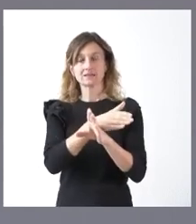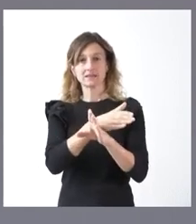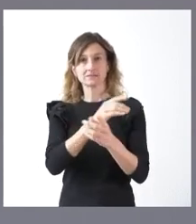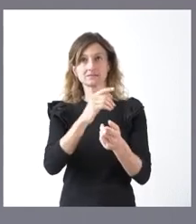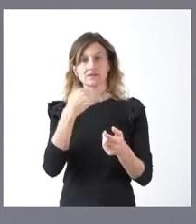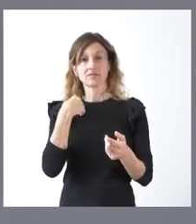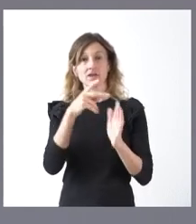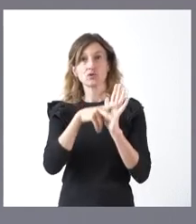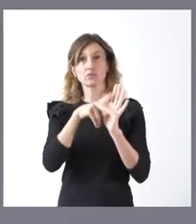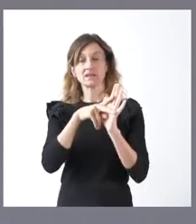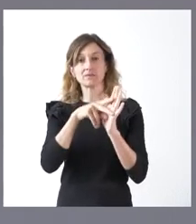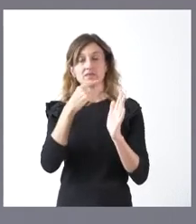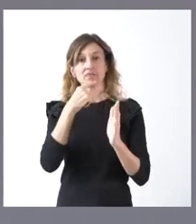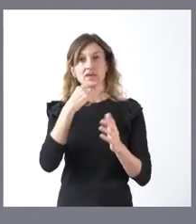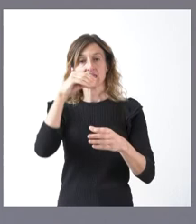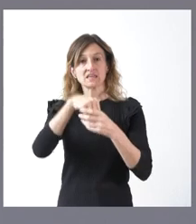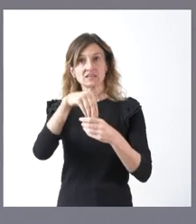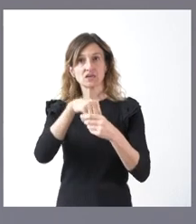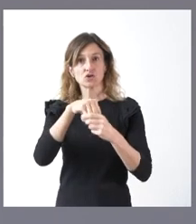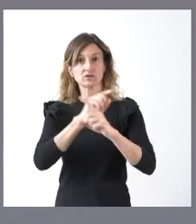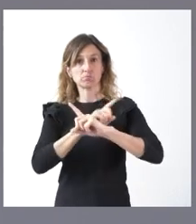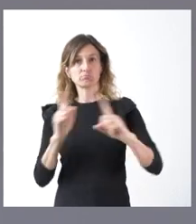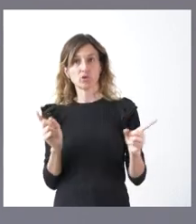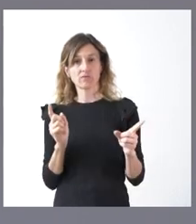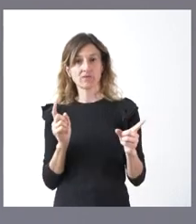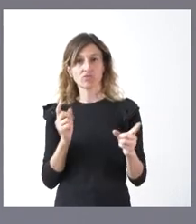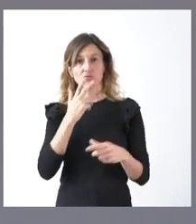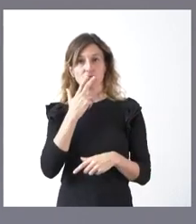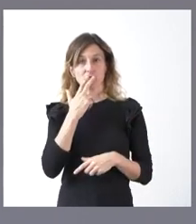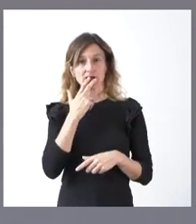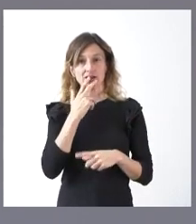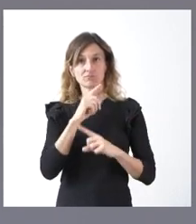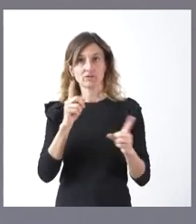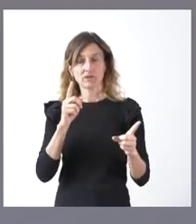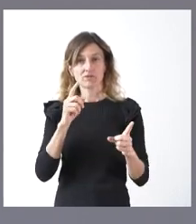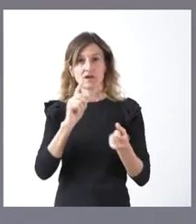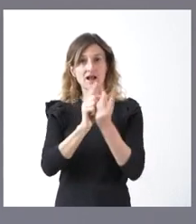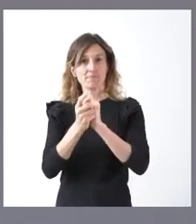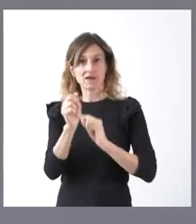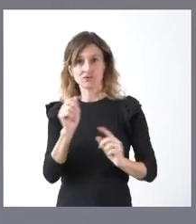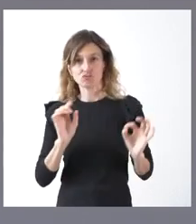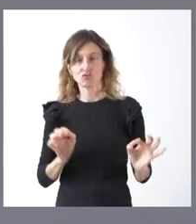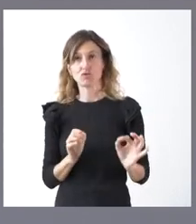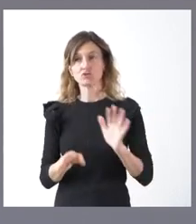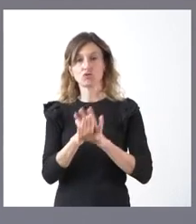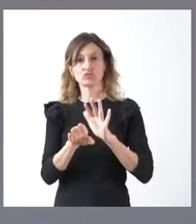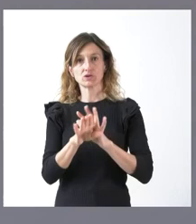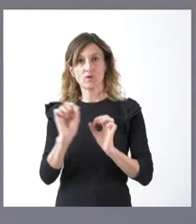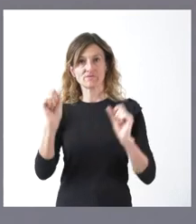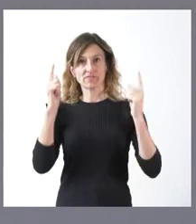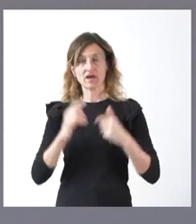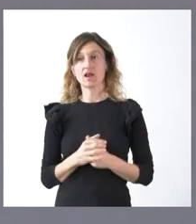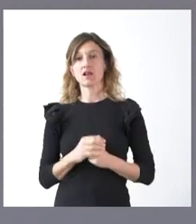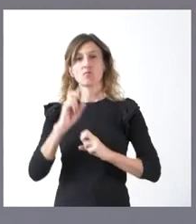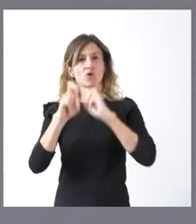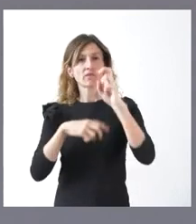medida en que ya había una normativa que impedía fumar en interiores o fumar esas peceras a las que usted ha hecho referencia pues lógicamente esa siga en vigor esa